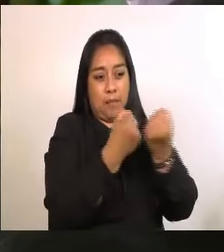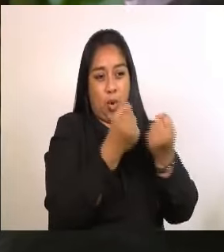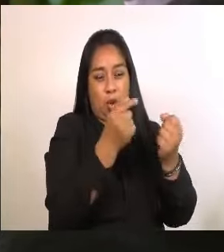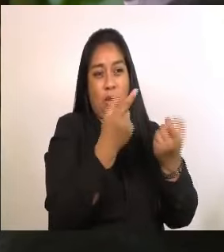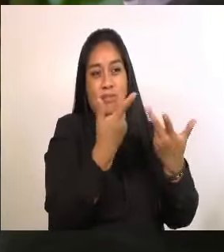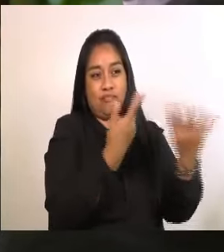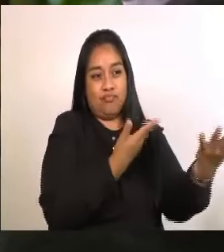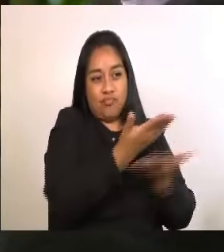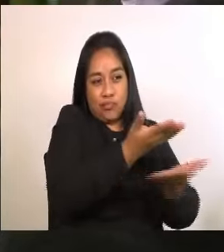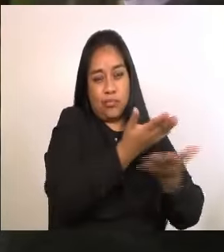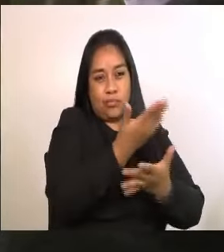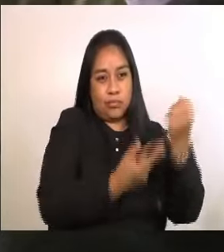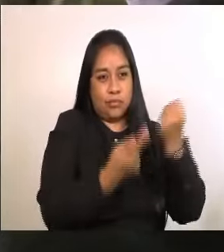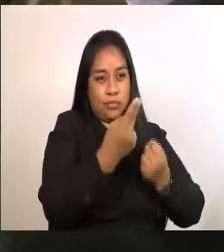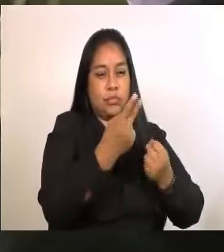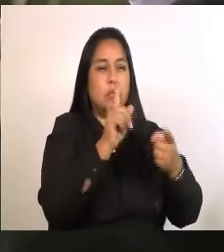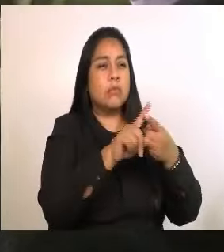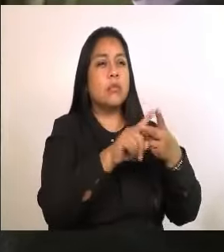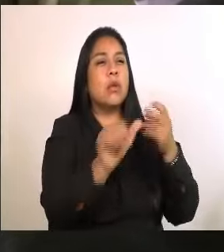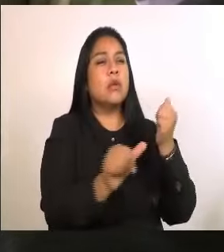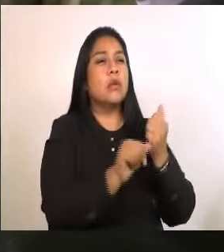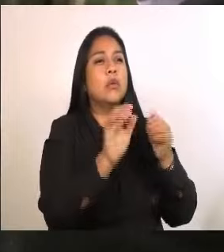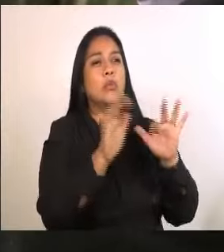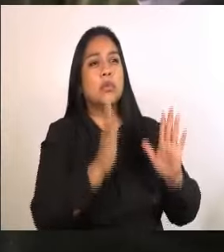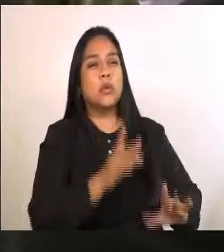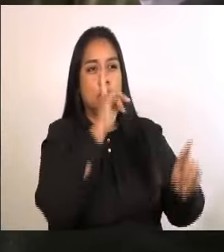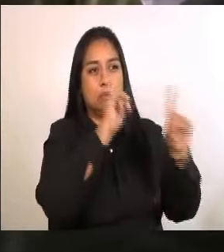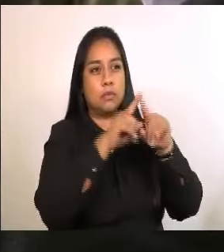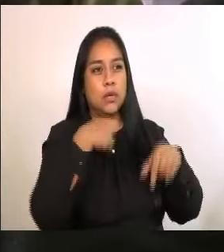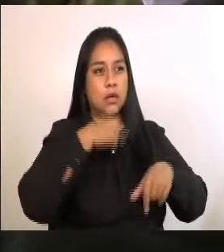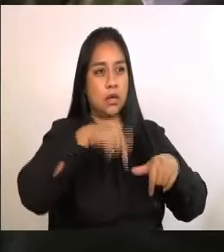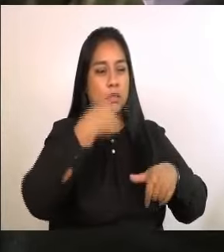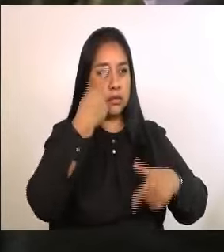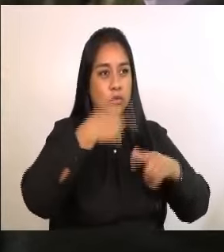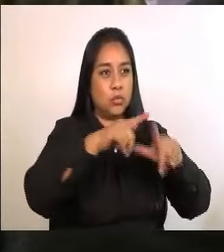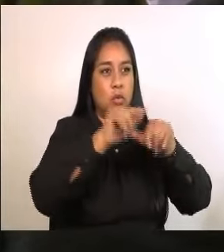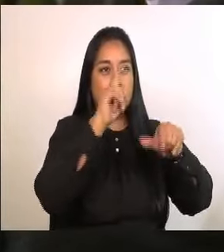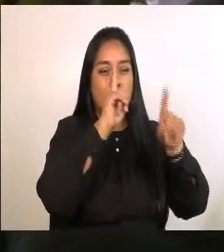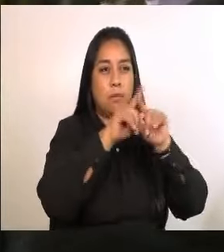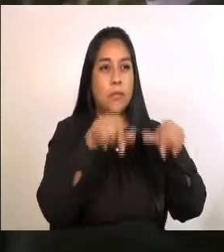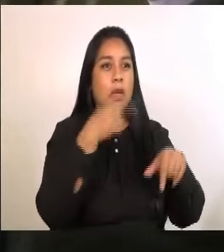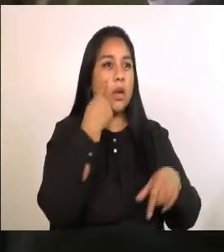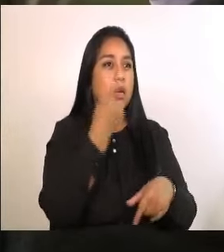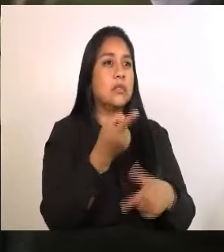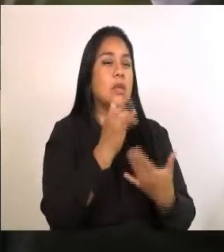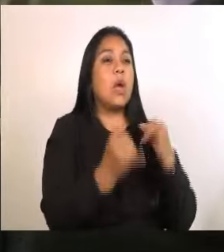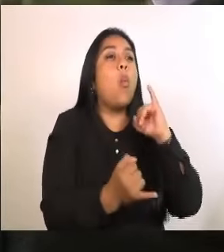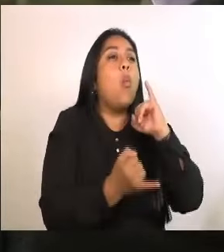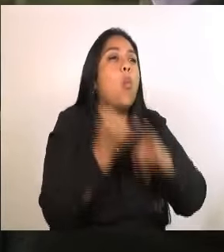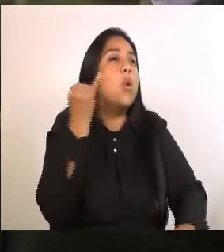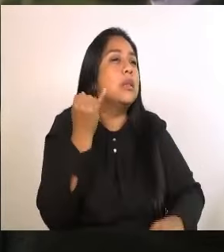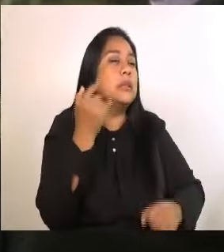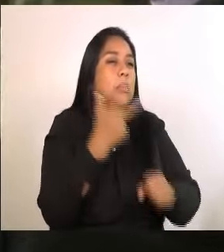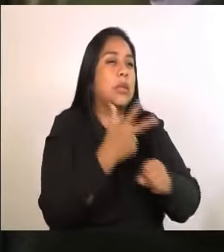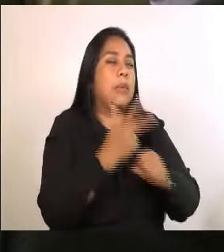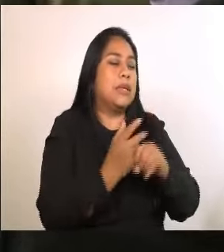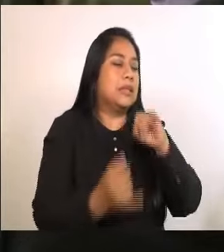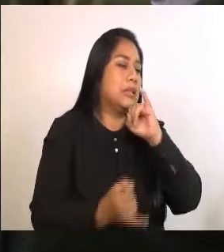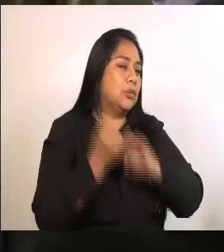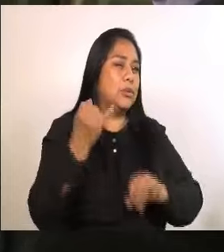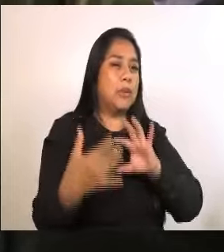para el subsecretario, en este caso hay una percepción a nivel regional de que Guatemala es el último de los aliados de Estados